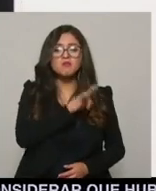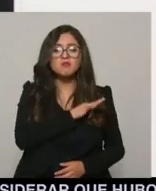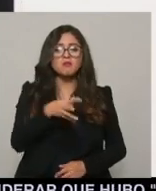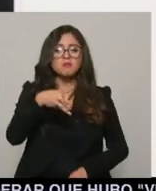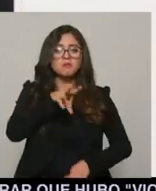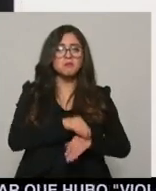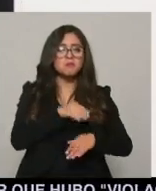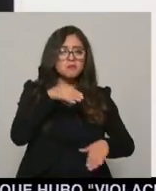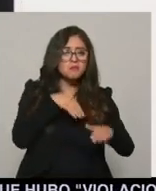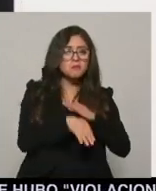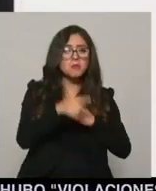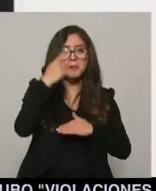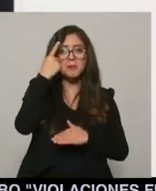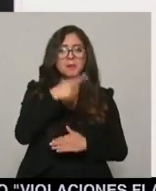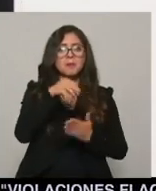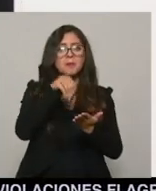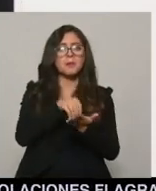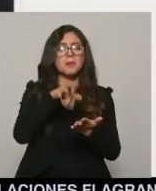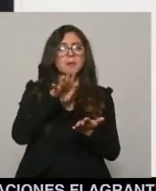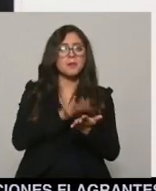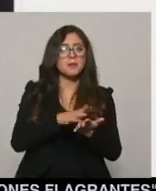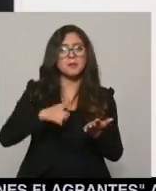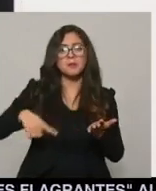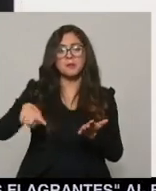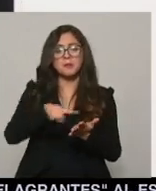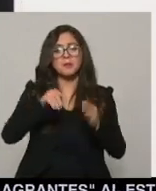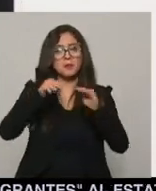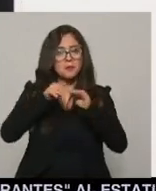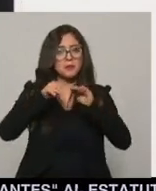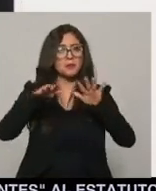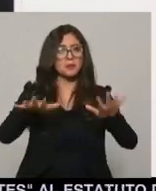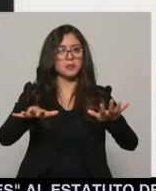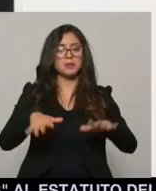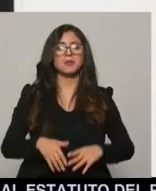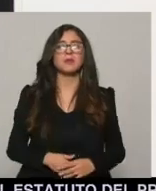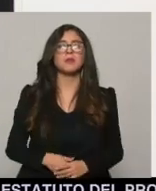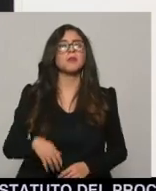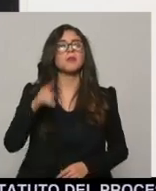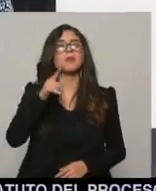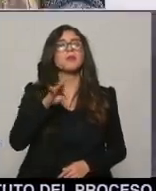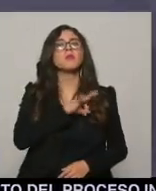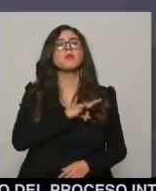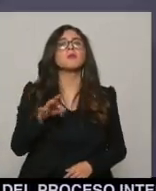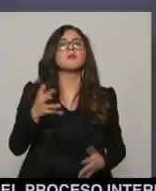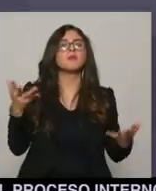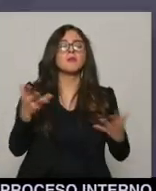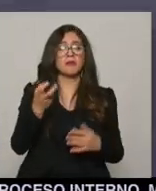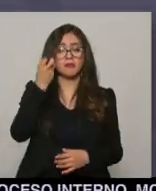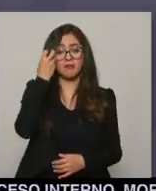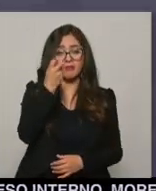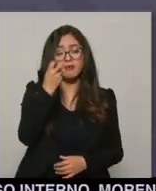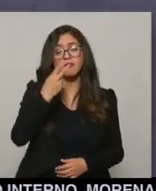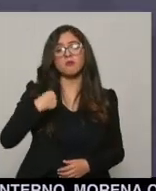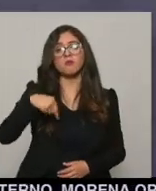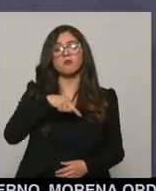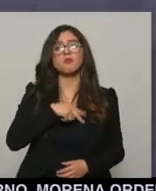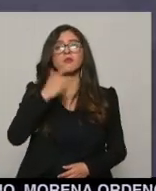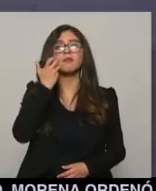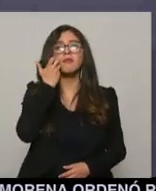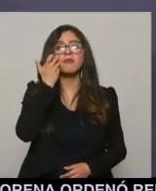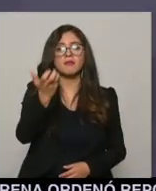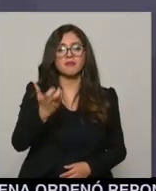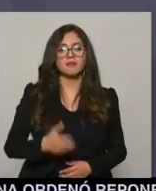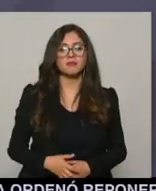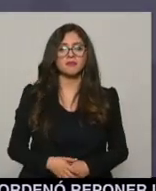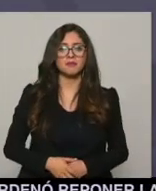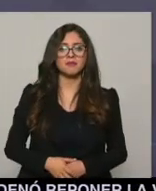esta documentación, para poder presentarle nuestro programa y, bueno, que acceda, ¿no? Ese sería lo ideal. ¿Con